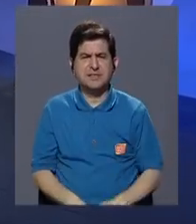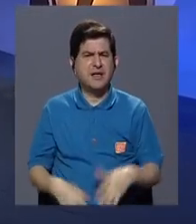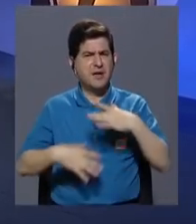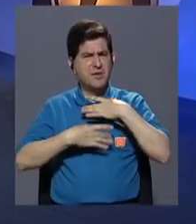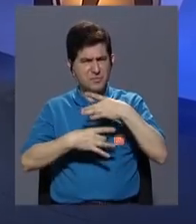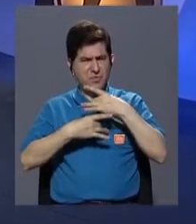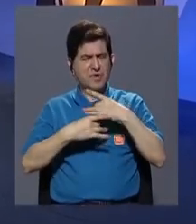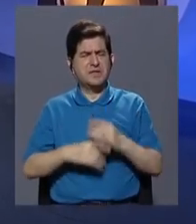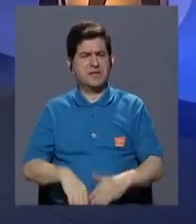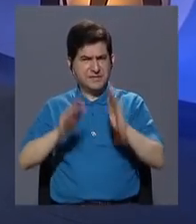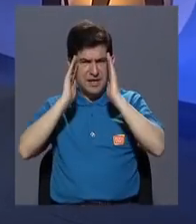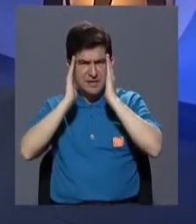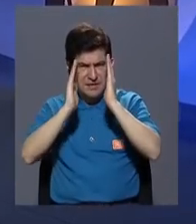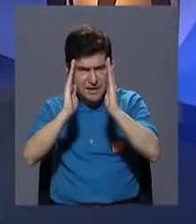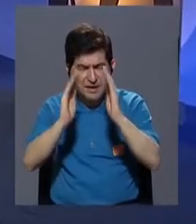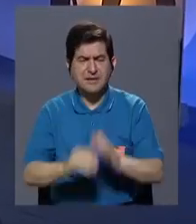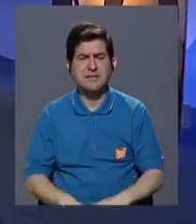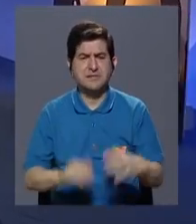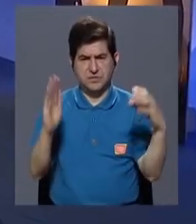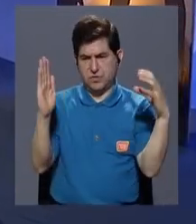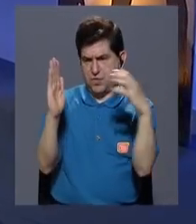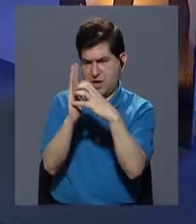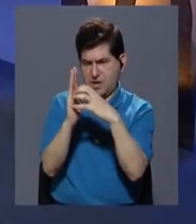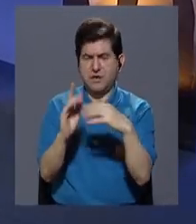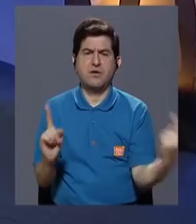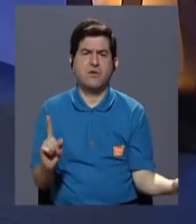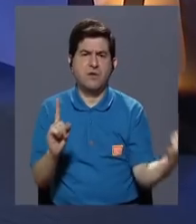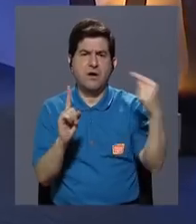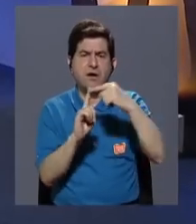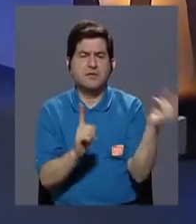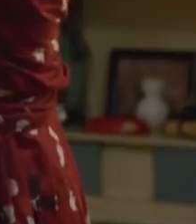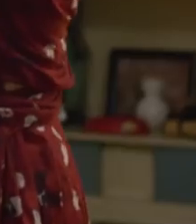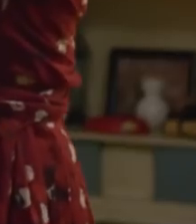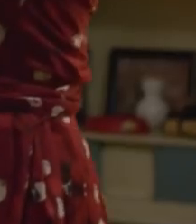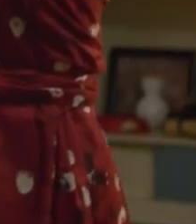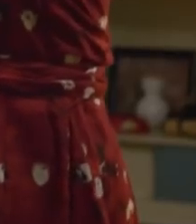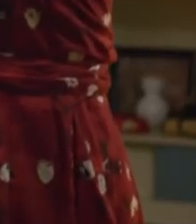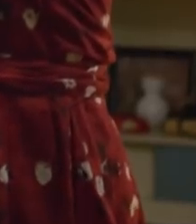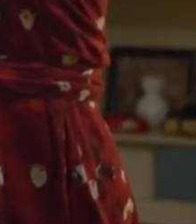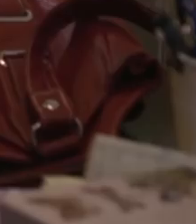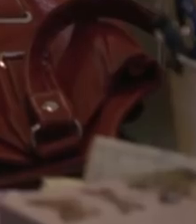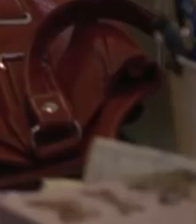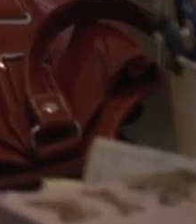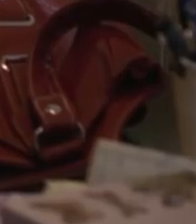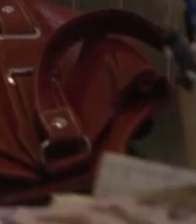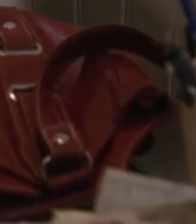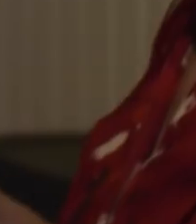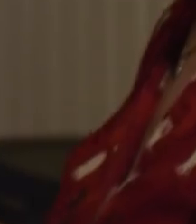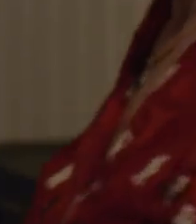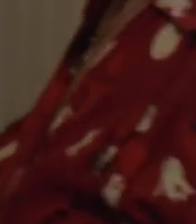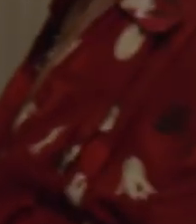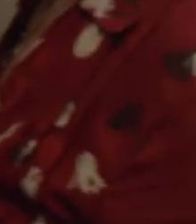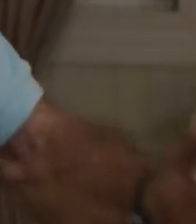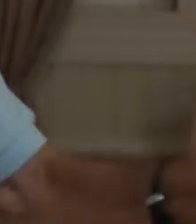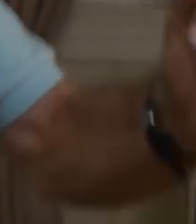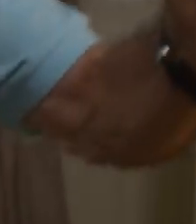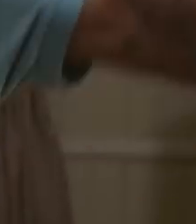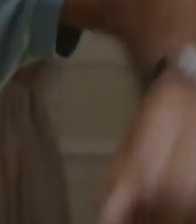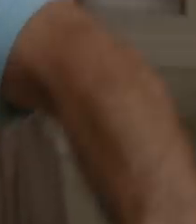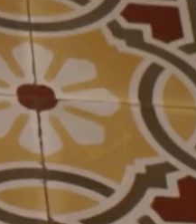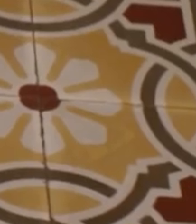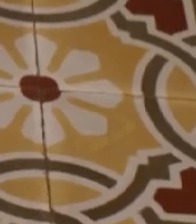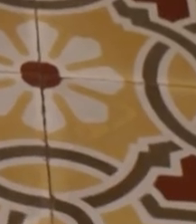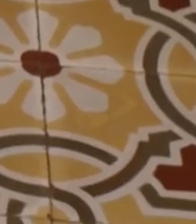que haces en la película desde el guión hasta la puesta en escena de esa representación del adulto mayor